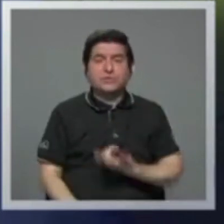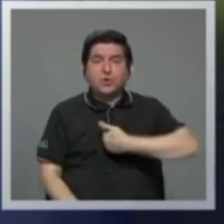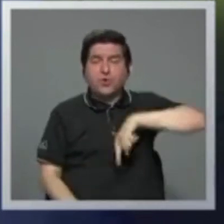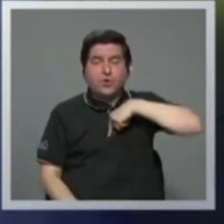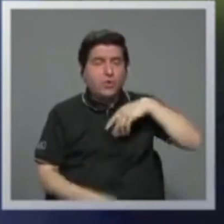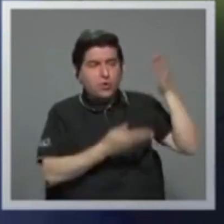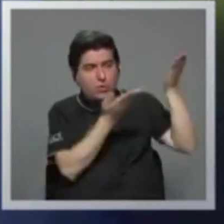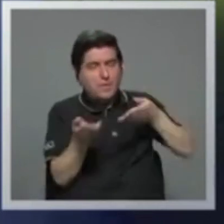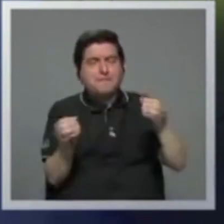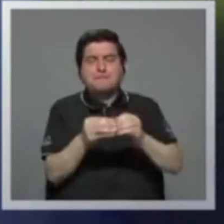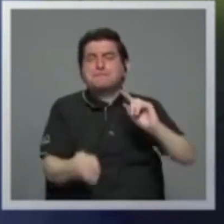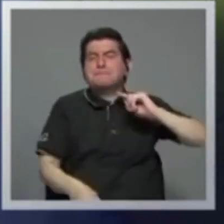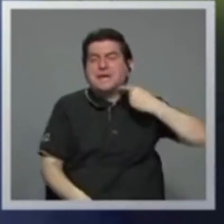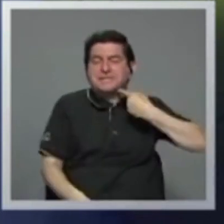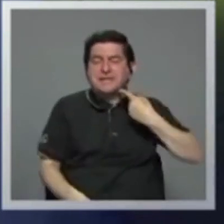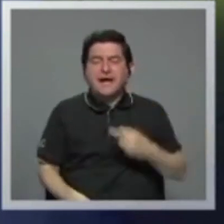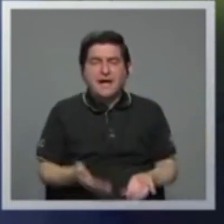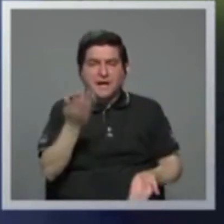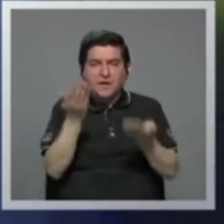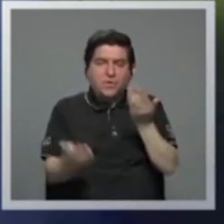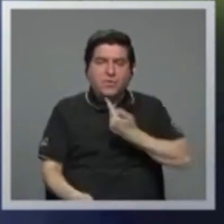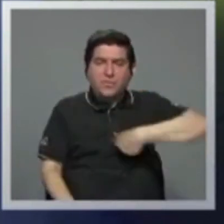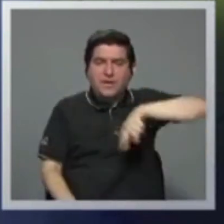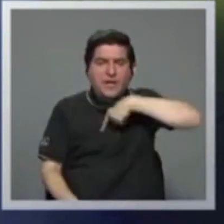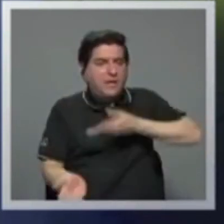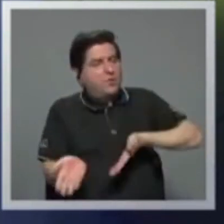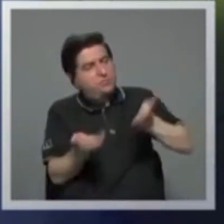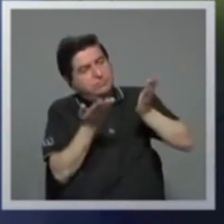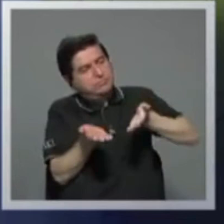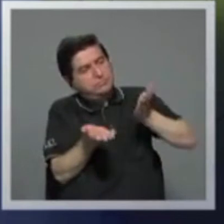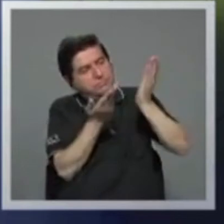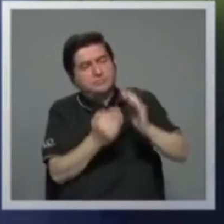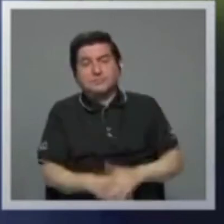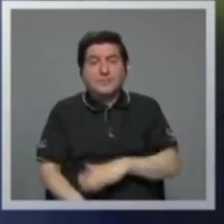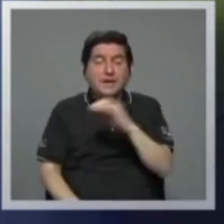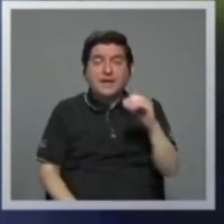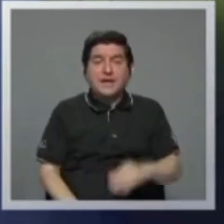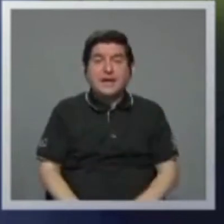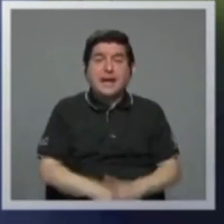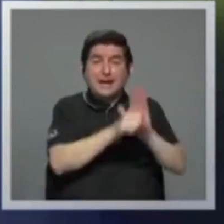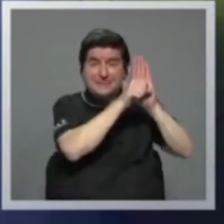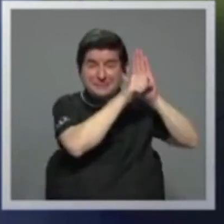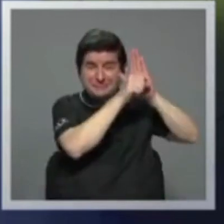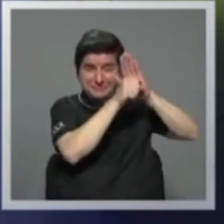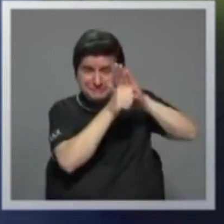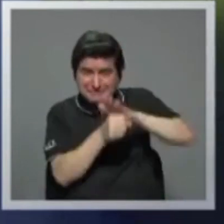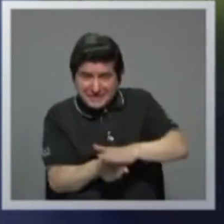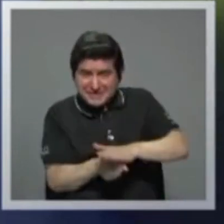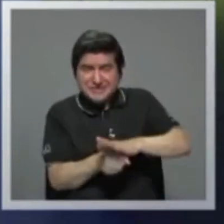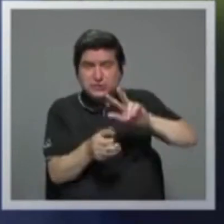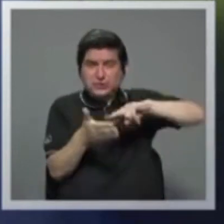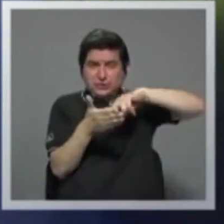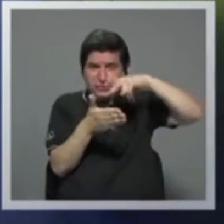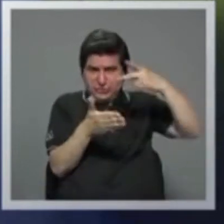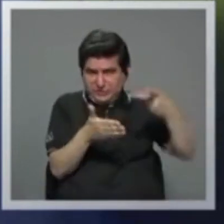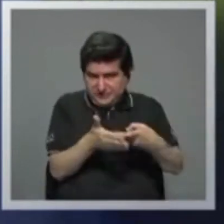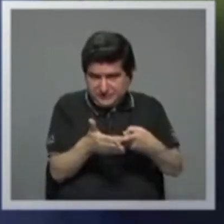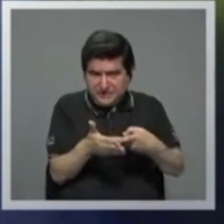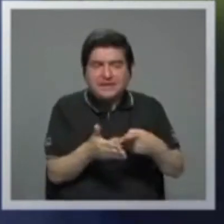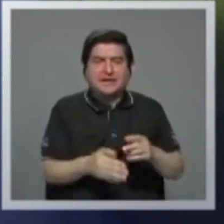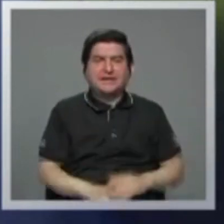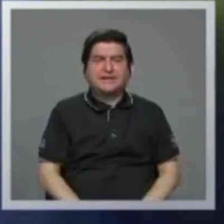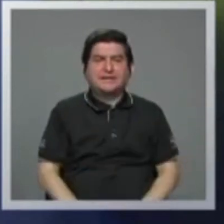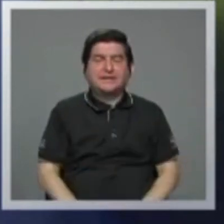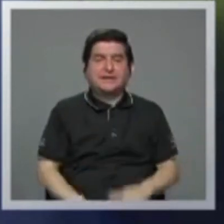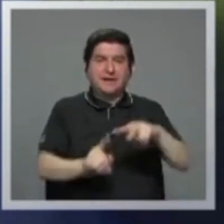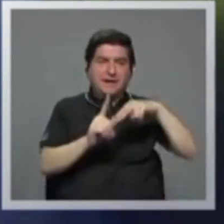hace más caro en relación con lo que exportamos, y la presión que esto ejerce, por un lado, desde